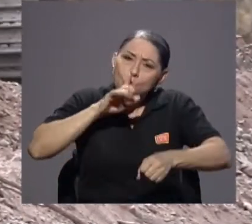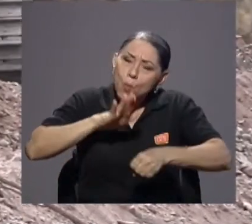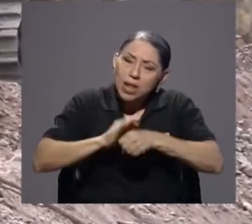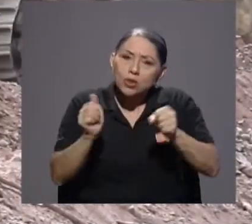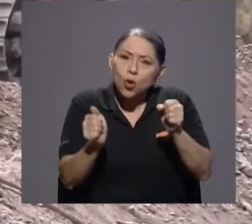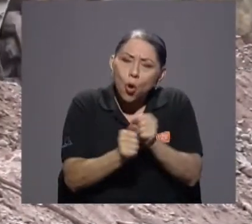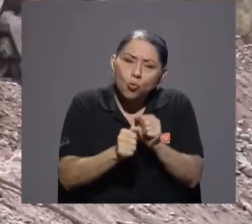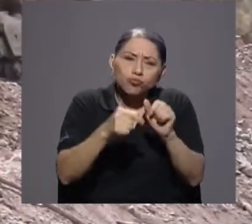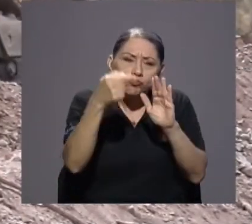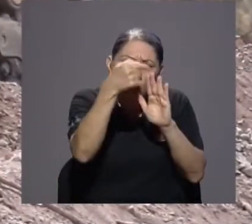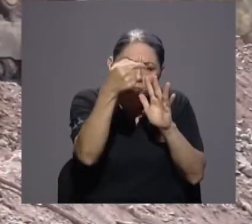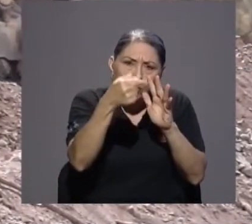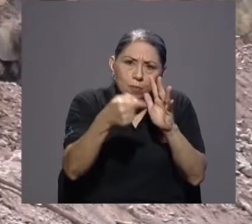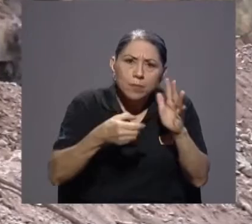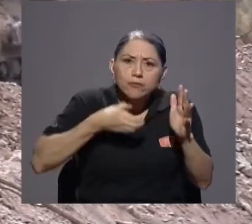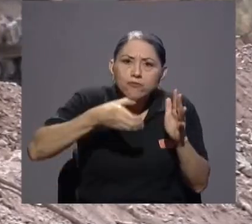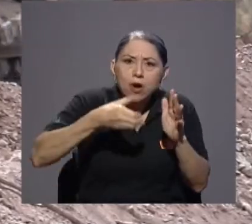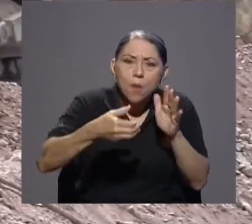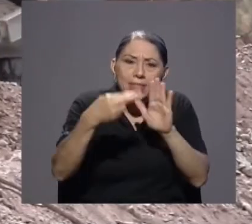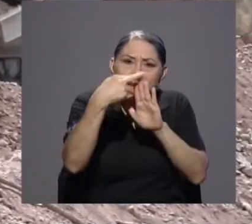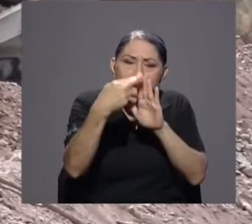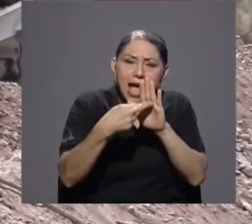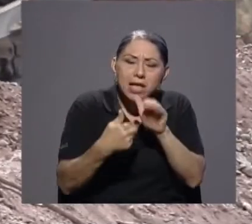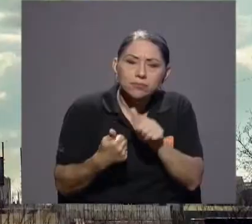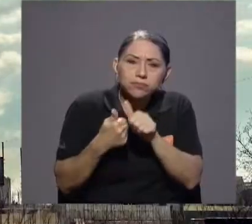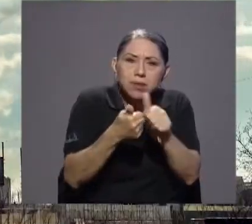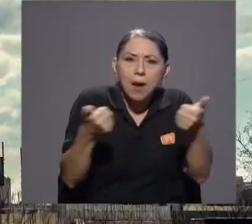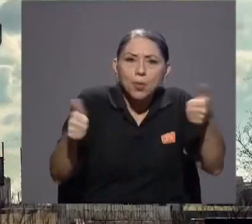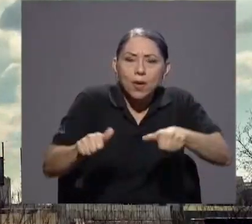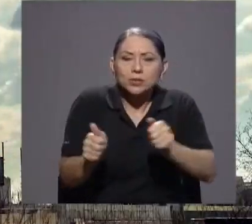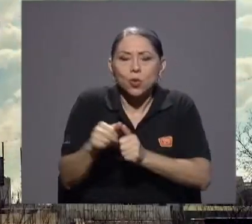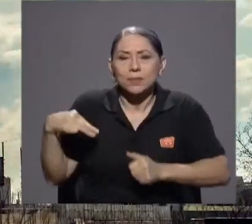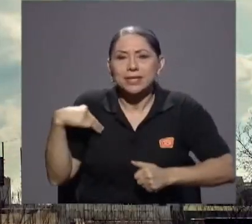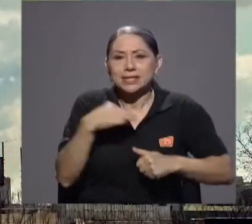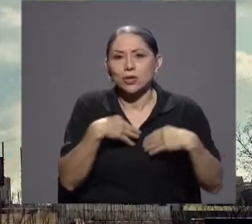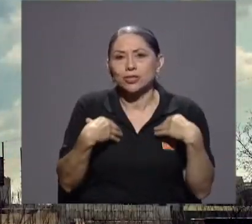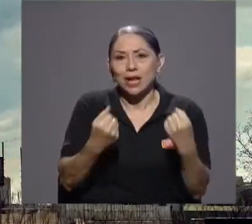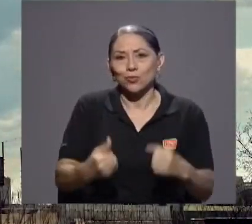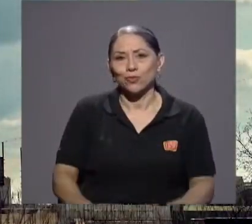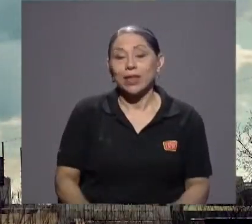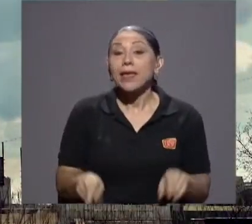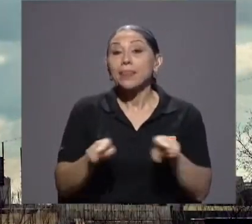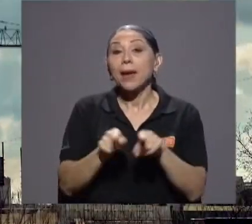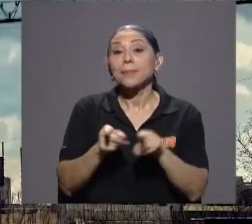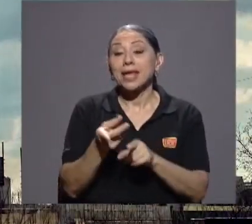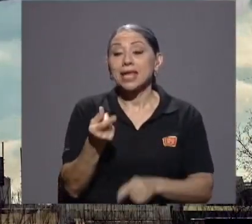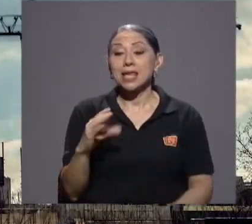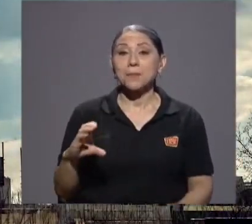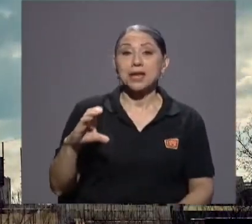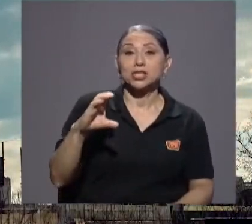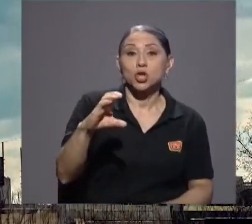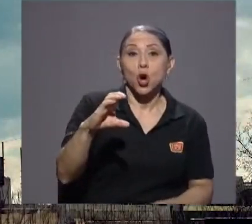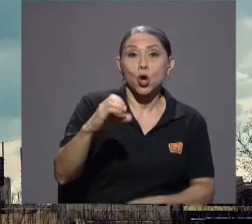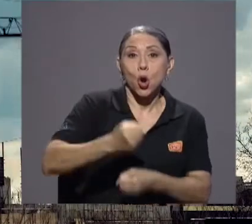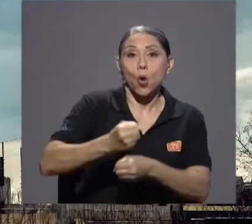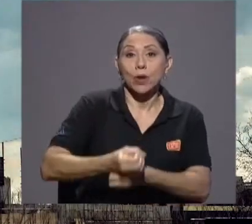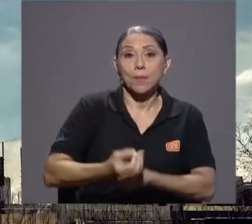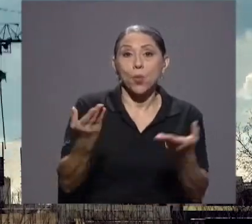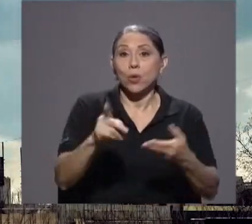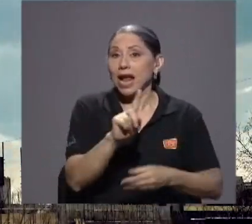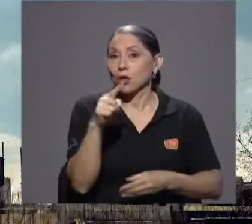ya se aprobaron junto con el Ministerio de Salud. Inversión en obra pública, sin duda, no solamente en carreteras,